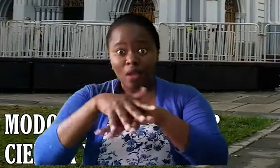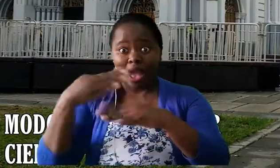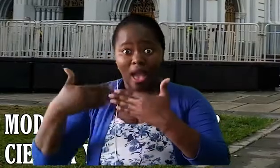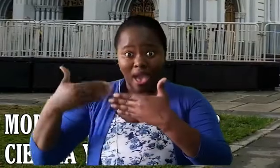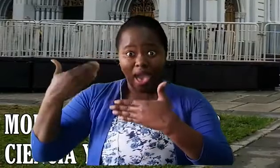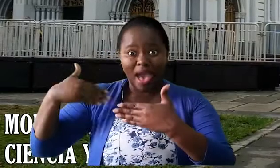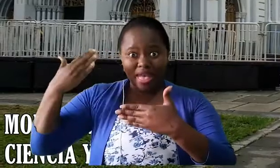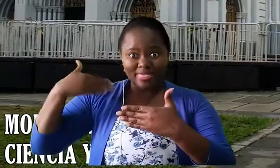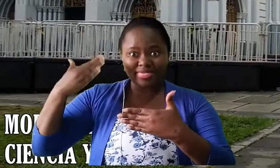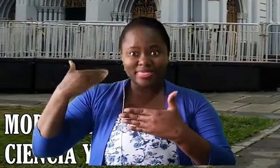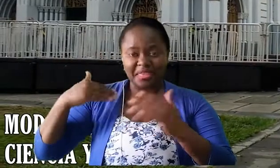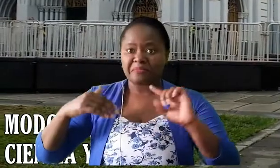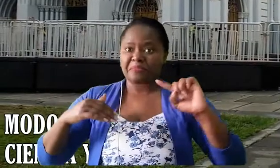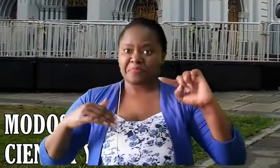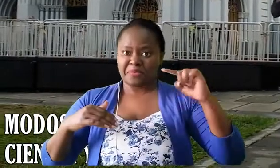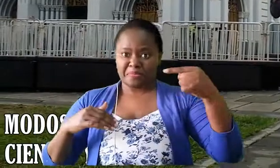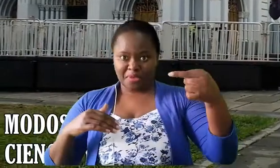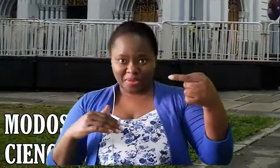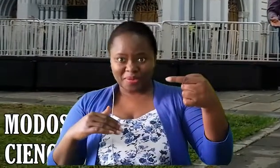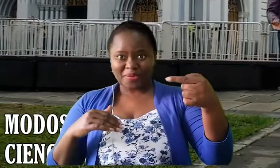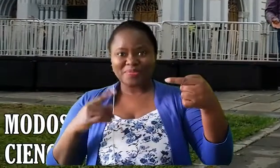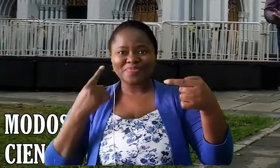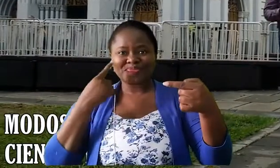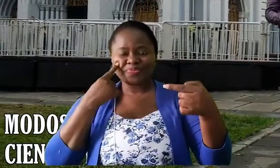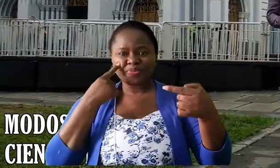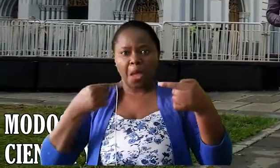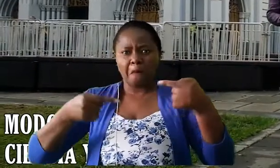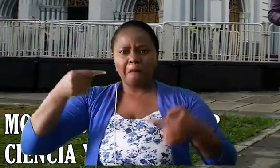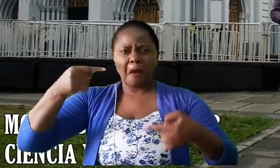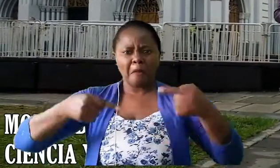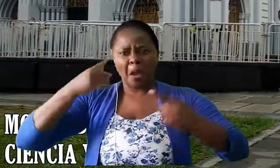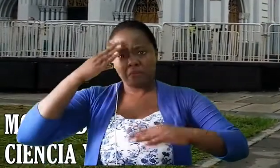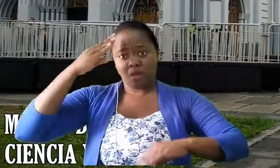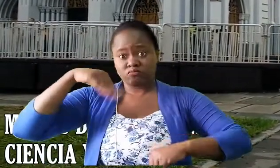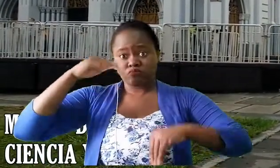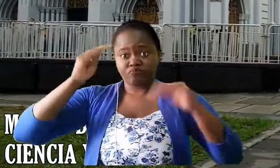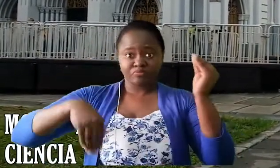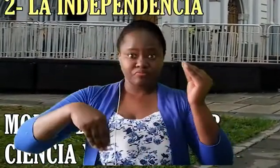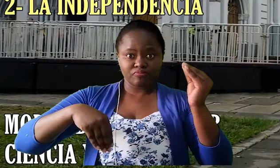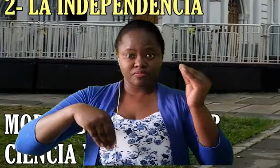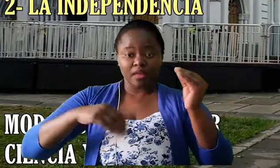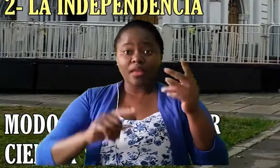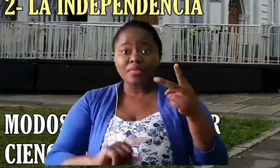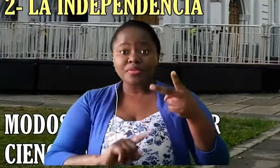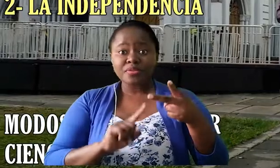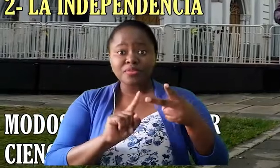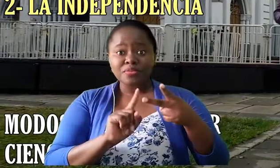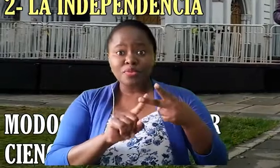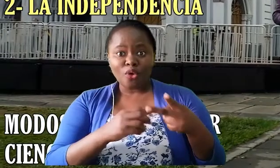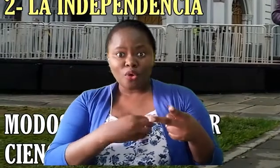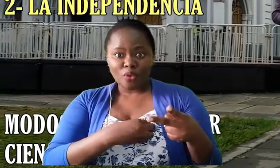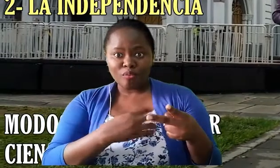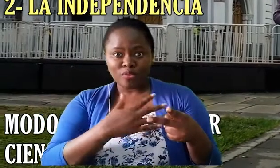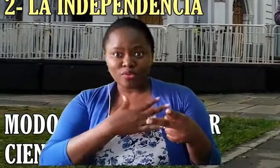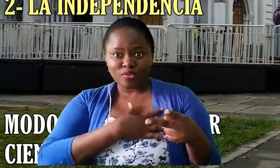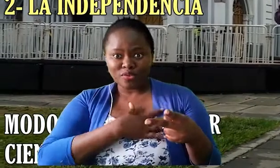era el del conflicto. Luego tuvimos la oportunidad de trabajar el de la